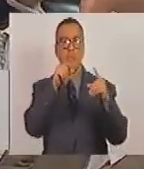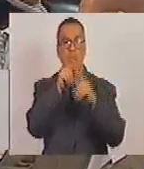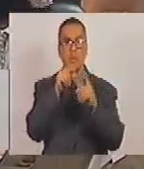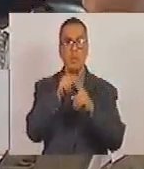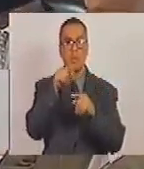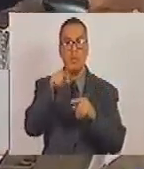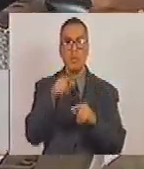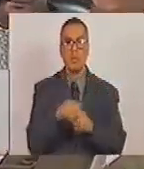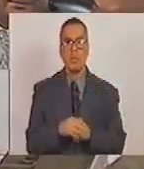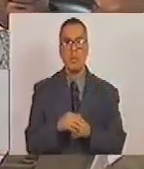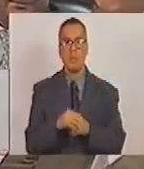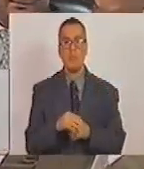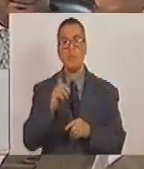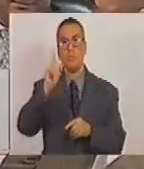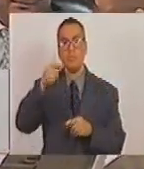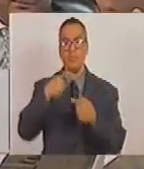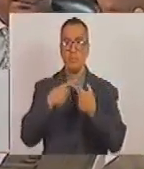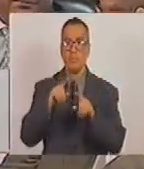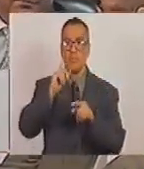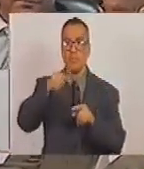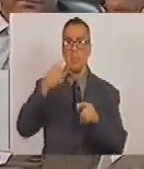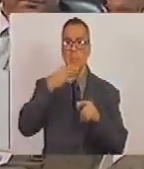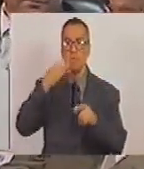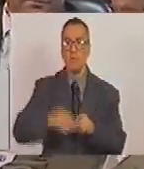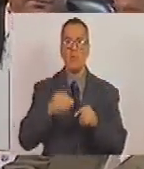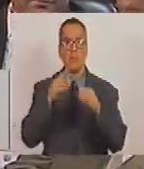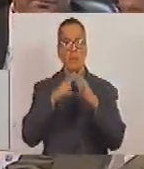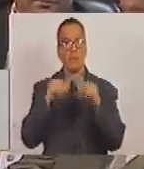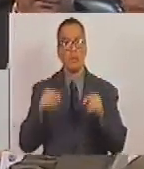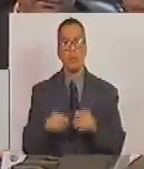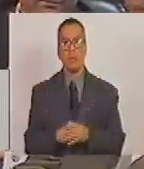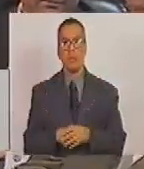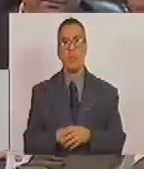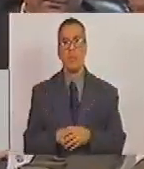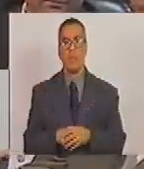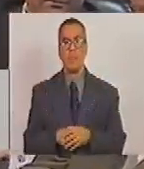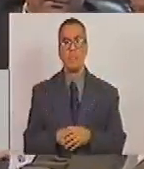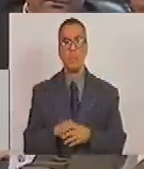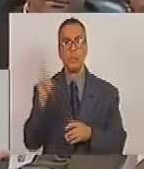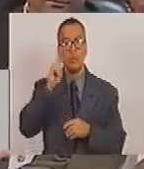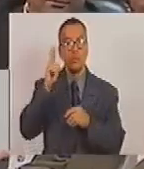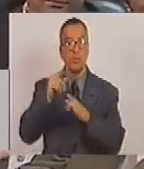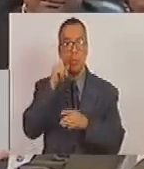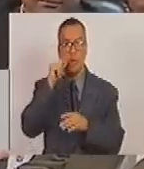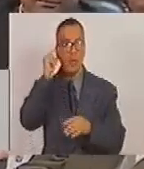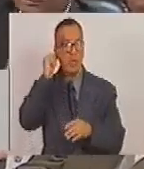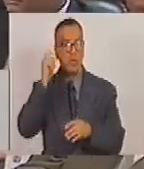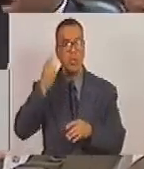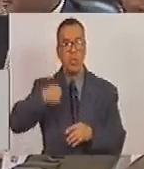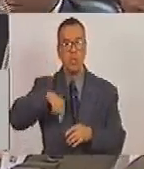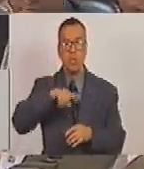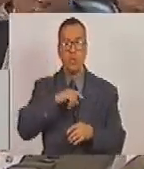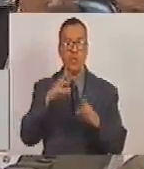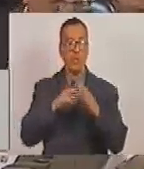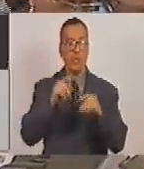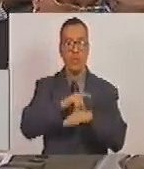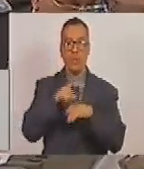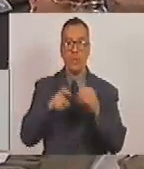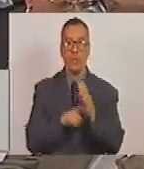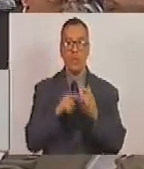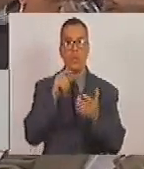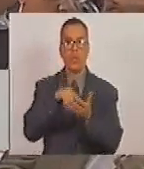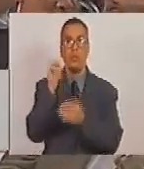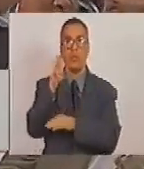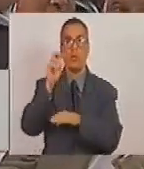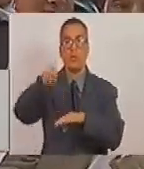me permitía, pero también estaba seguro que todos aquellos venezolanos y venezolanas de bien, como son todos, absolutamente todos los